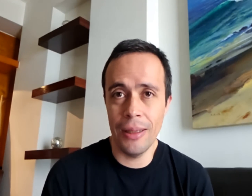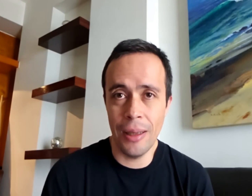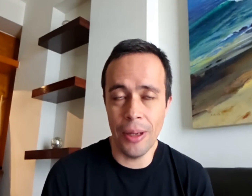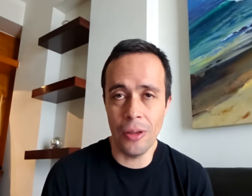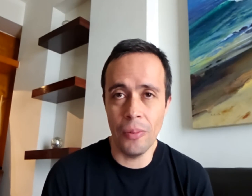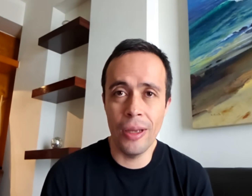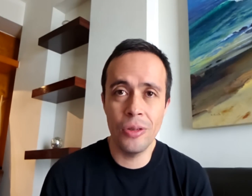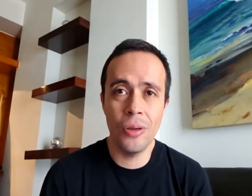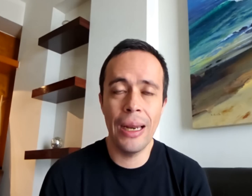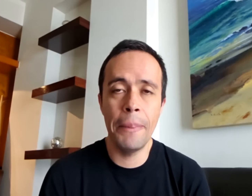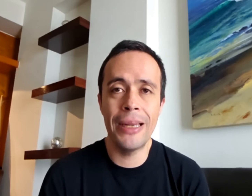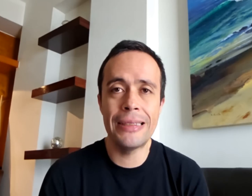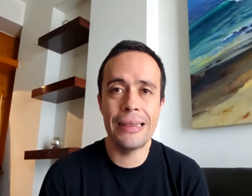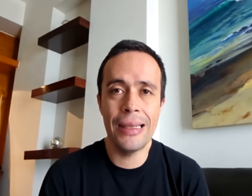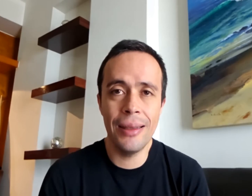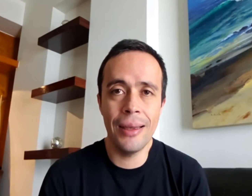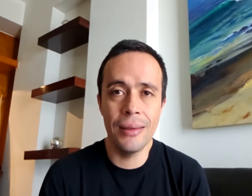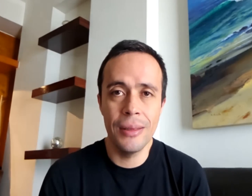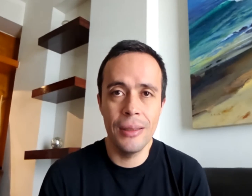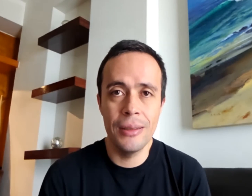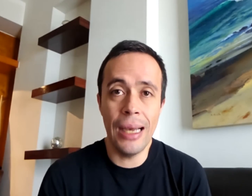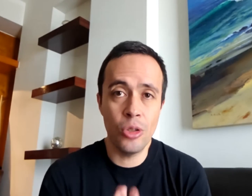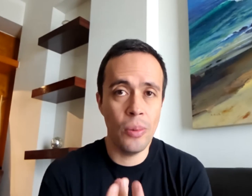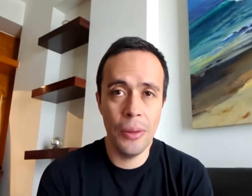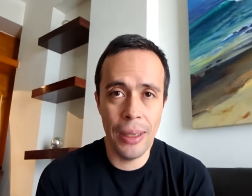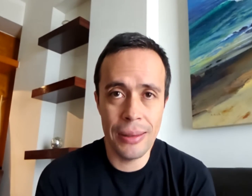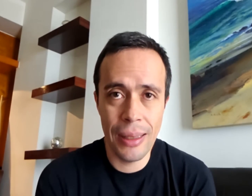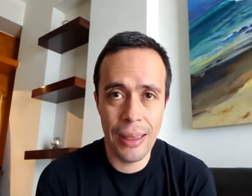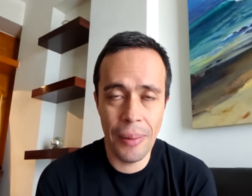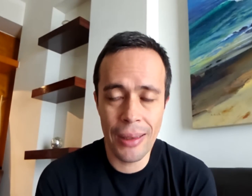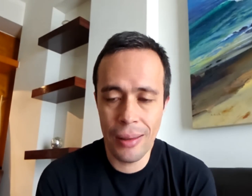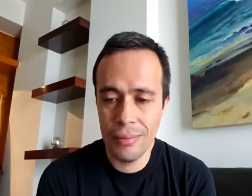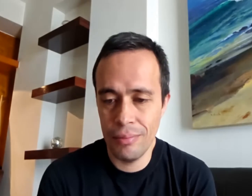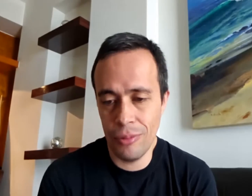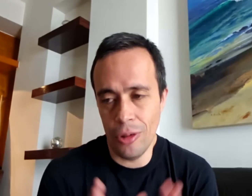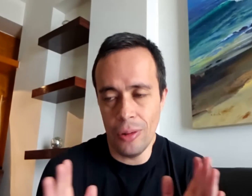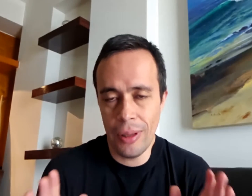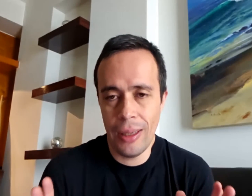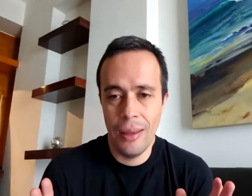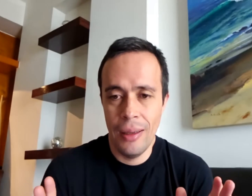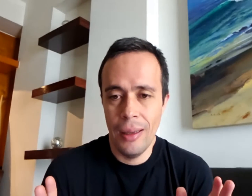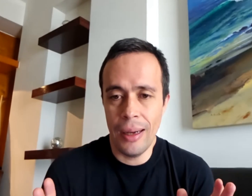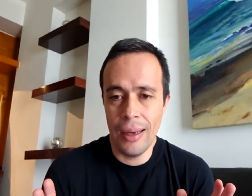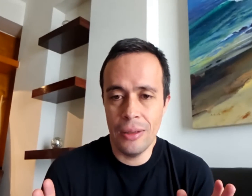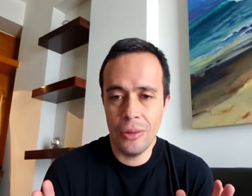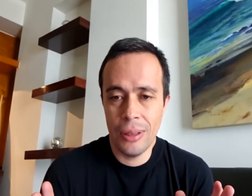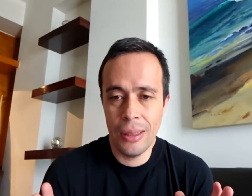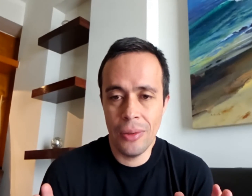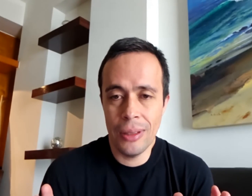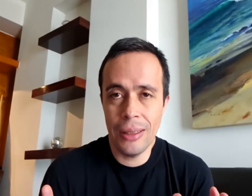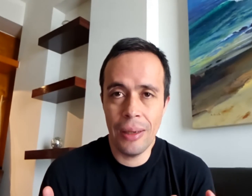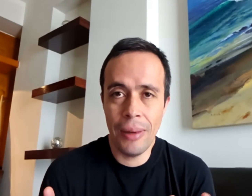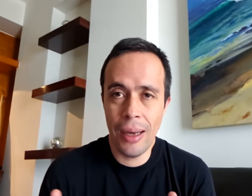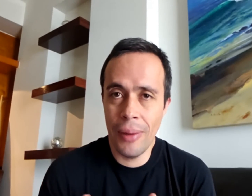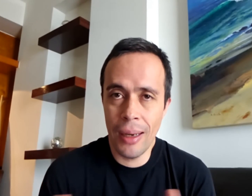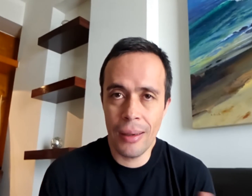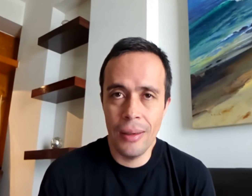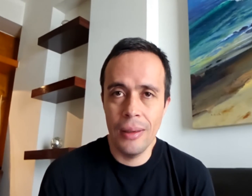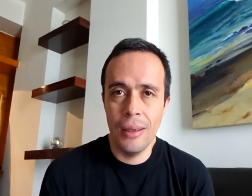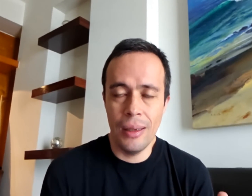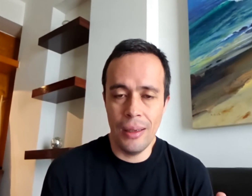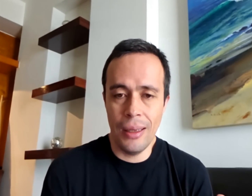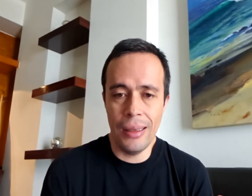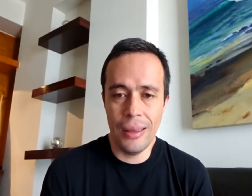importante el debate abierto, por eso la presidenta se ha subido a este debate. Yo creo que Ernesto Zedillo es el que va a